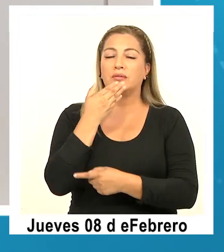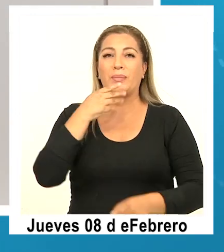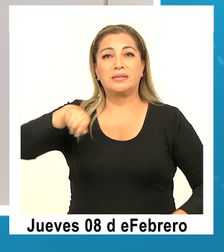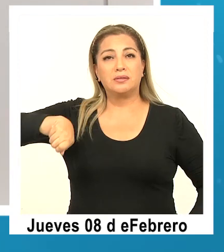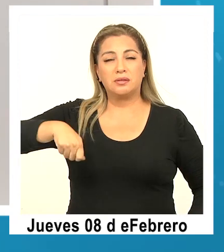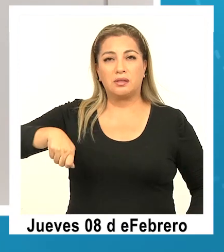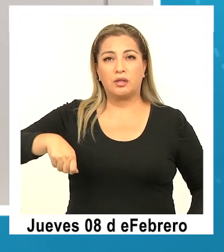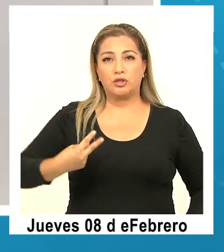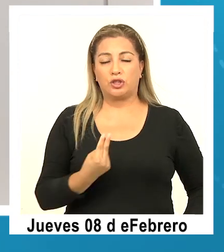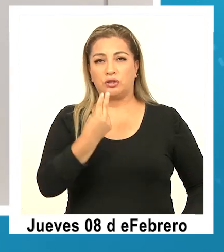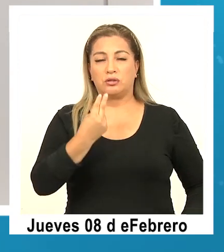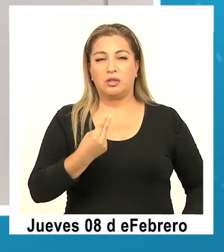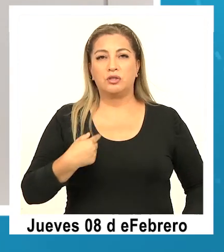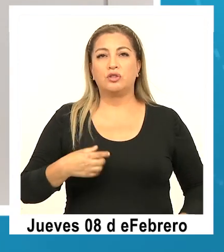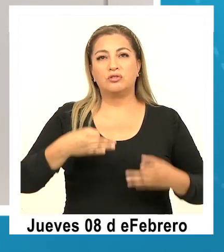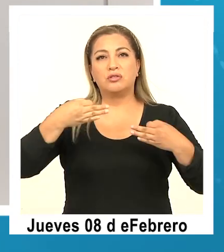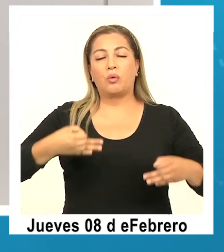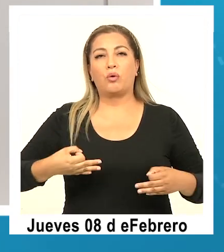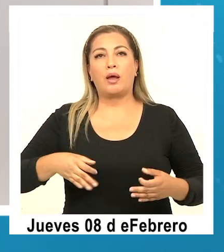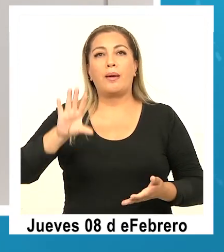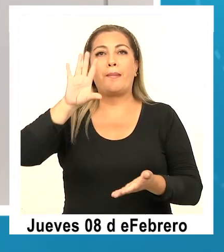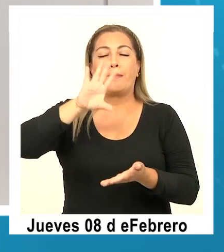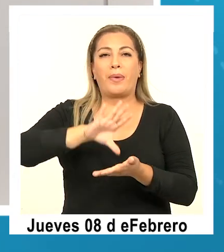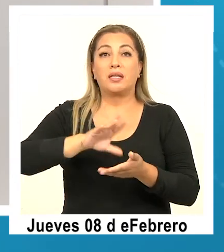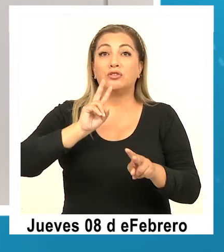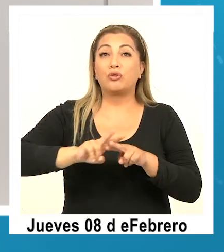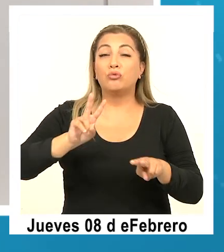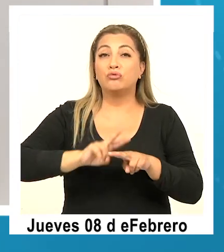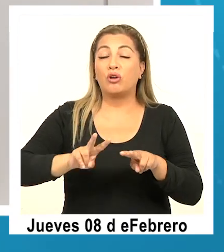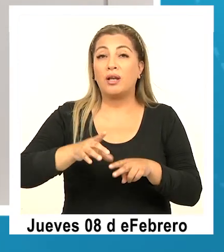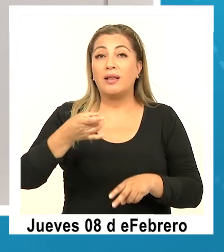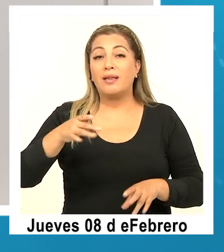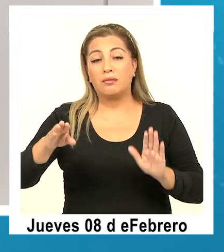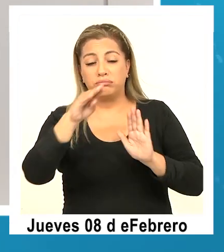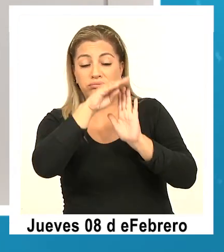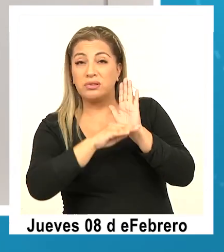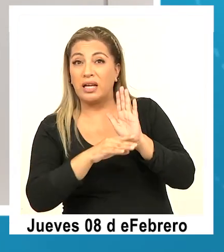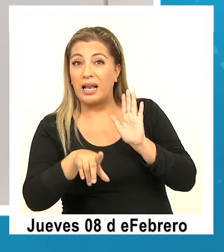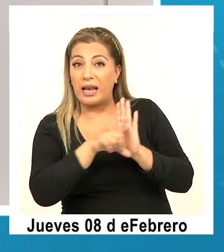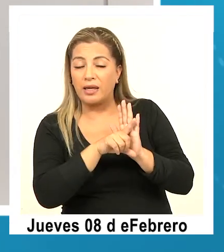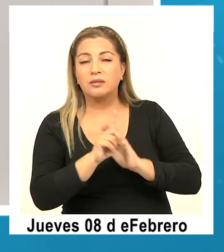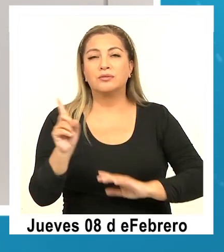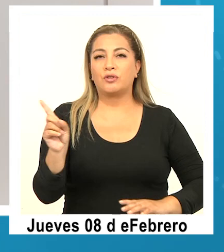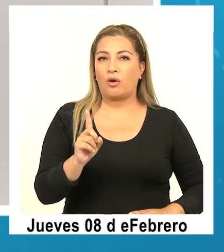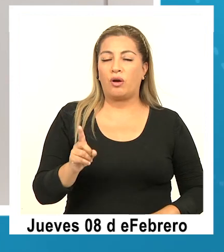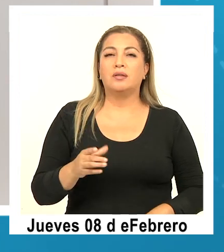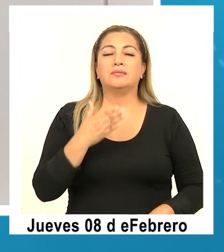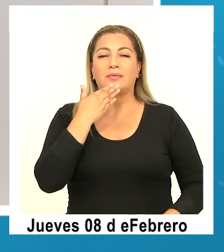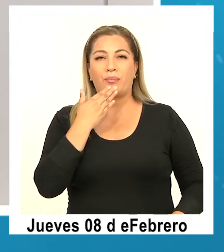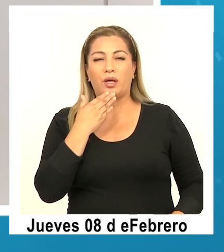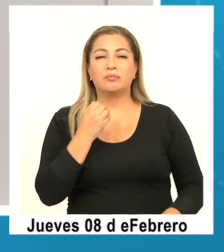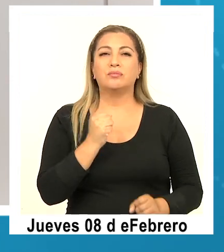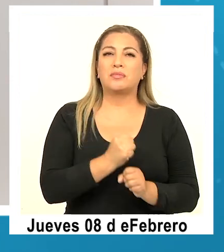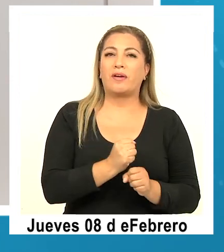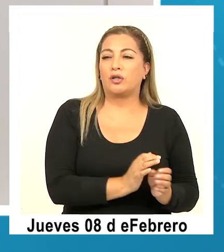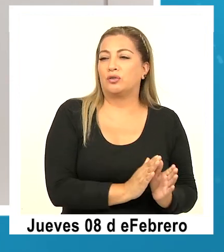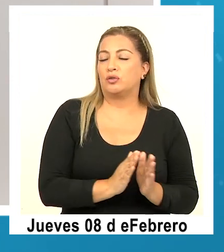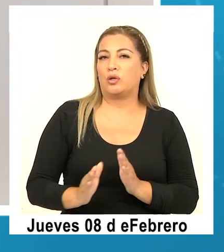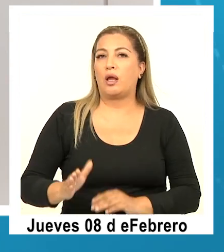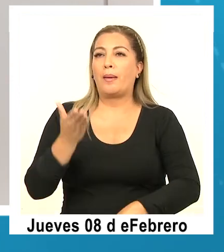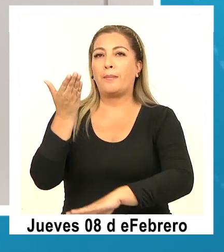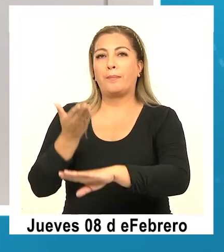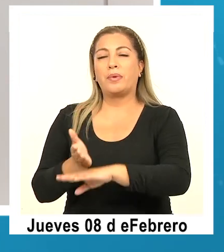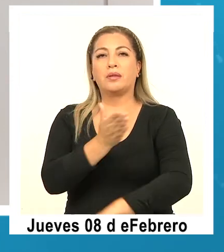no soy convencida de que el país no se arregla solo con leyes. Hay un tema de gestión que se lo hemos pedido al